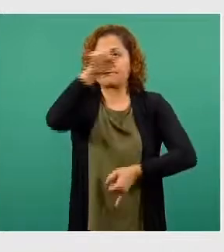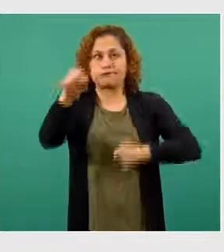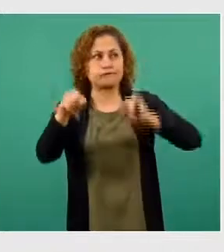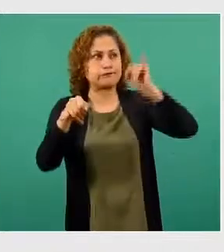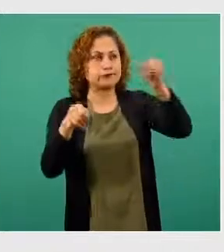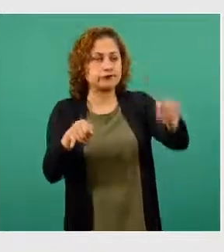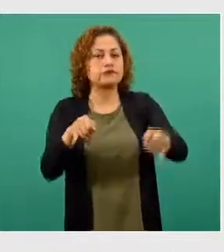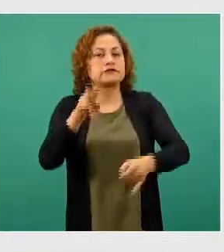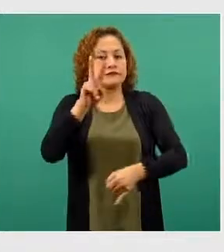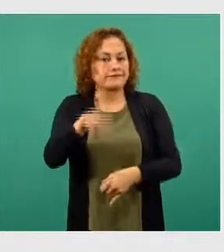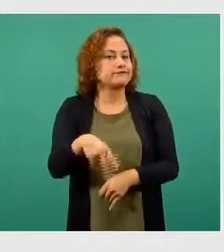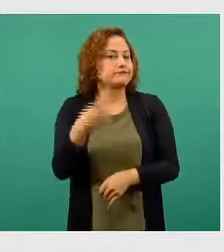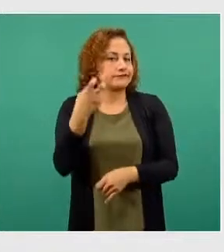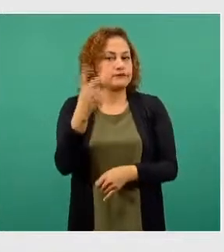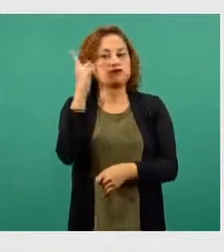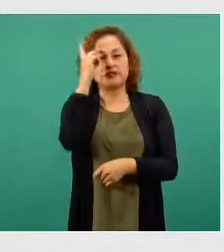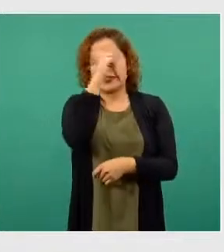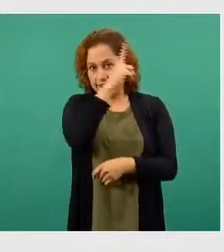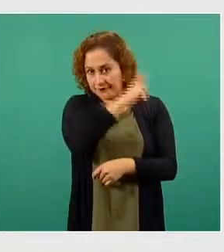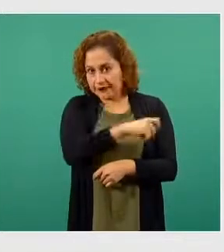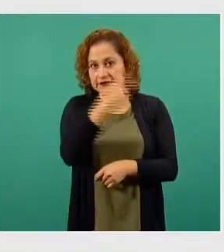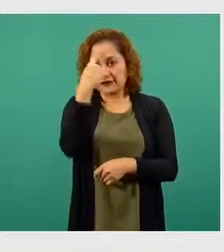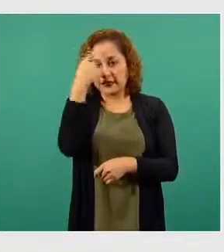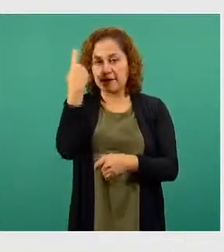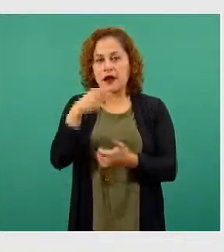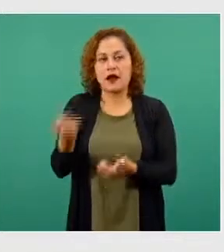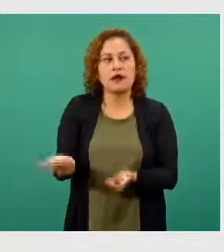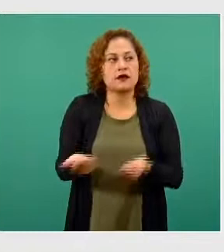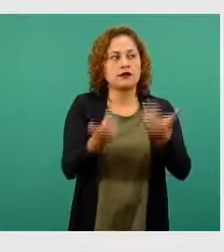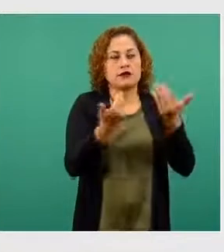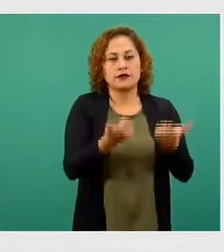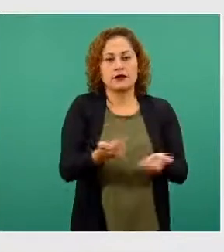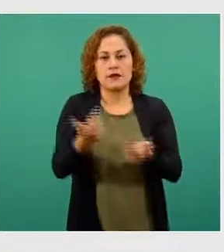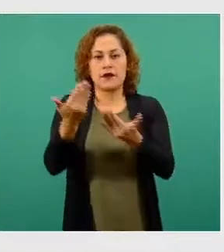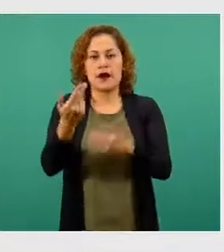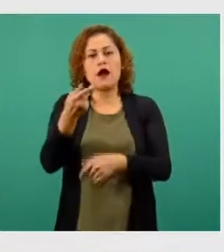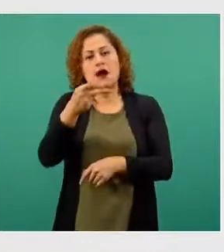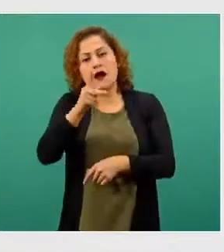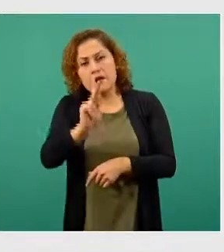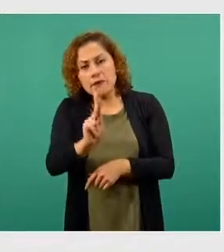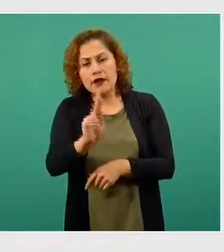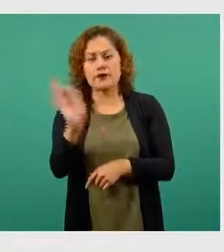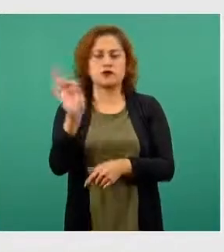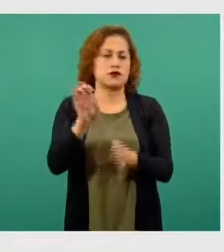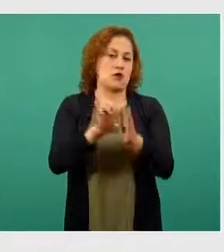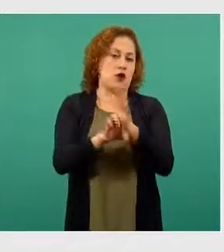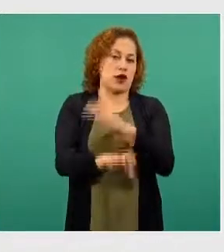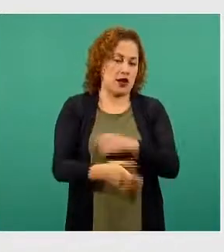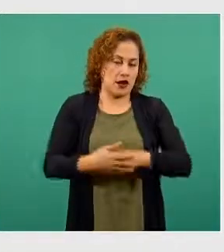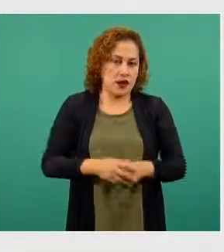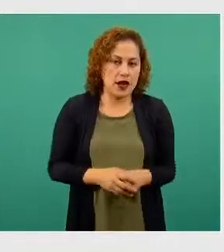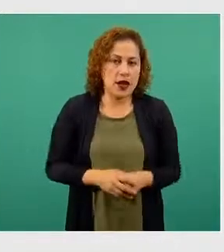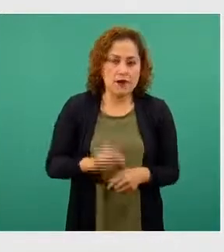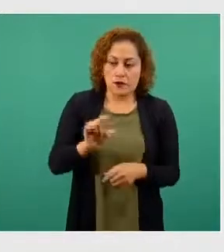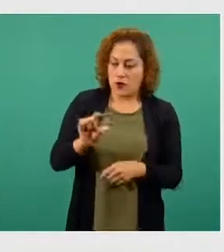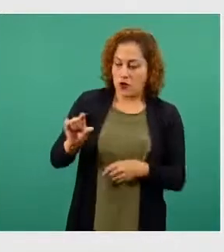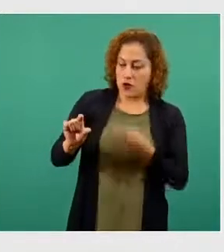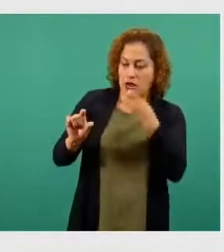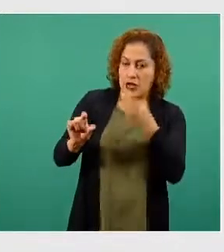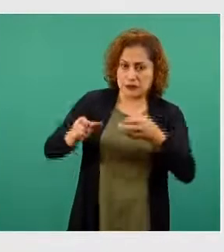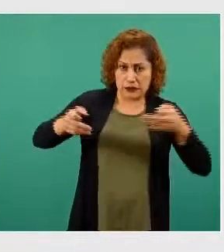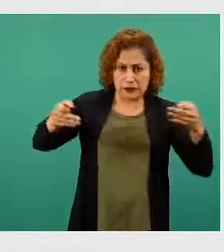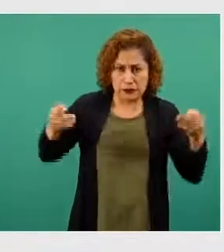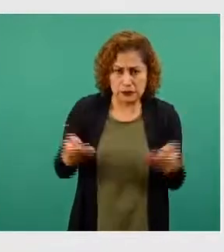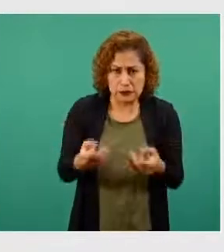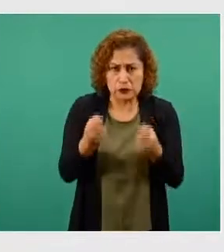genera un reto para los mecanismos de distribución, pero cuando contamos entonces con vacunas que, por ejemplo, no requieren congelación, no